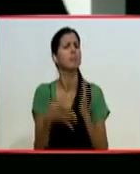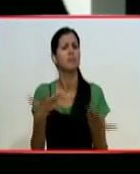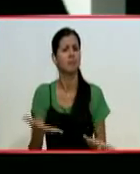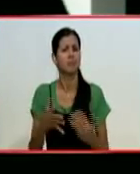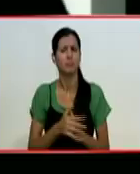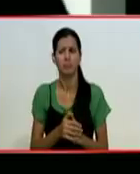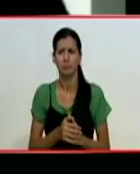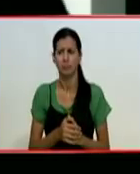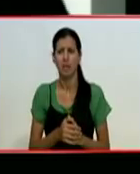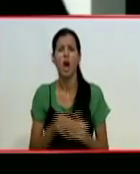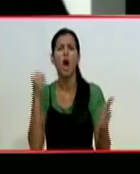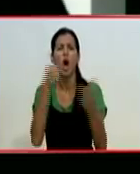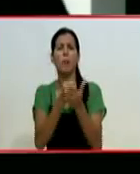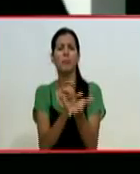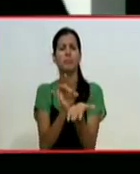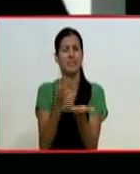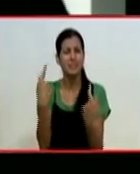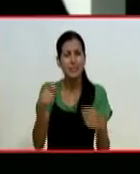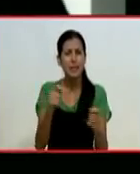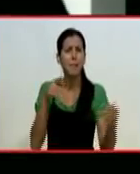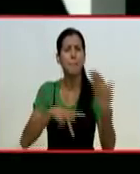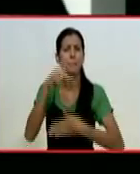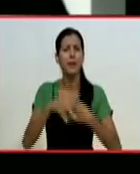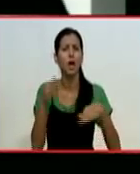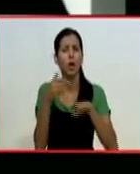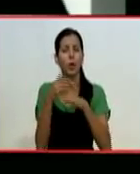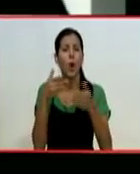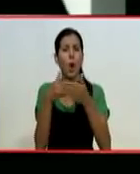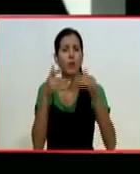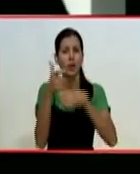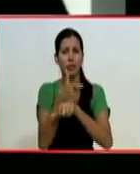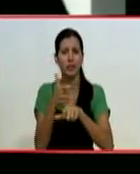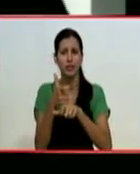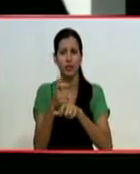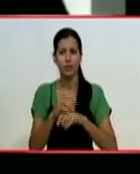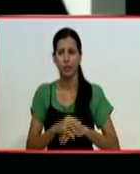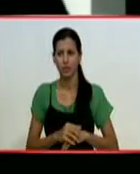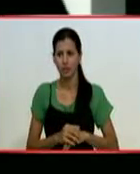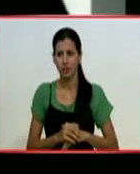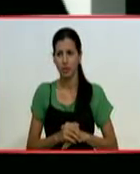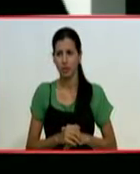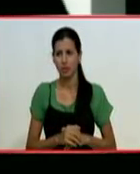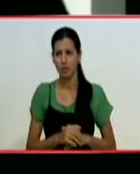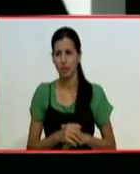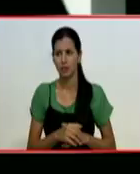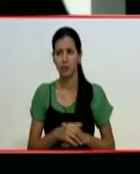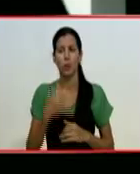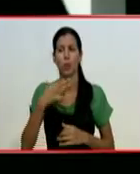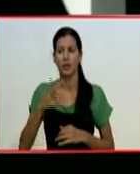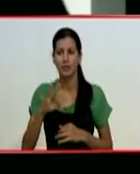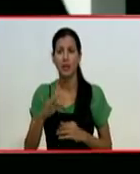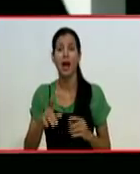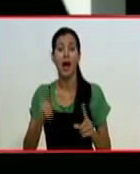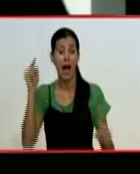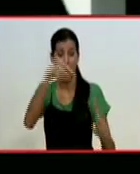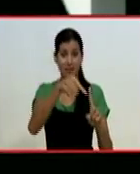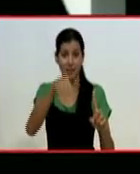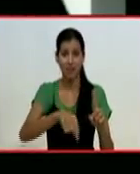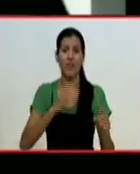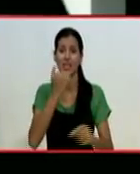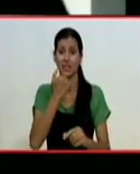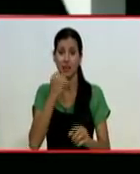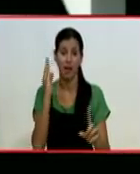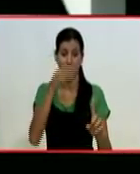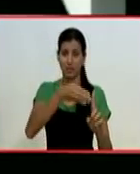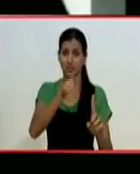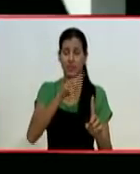el golpe? O sea, sé que era tomar el casco central de, o sea, de Guatira hacia acá, hacia Valencia, hasta Valencia. ¿Cómo